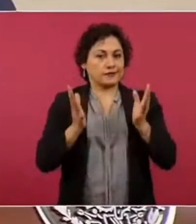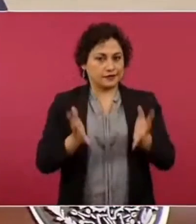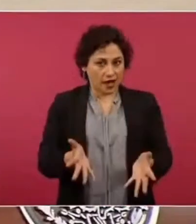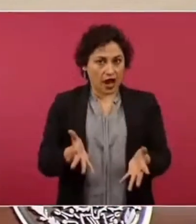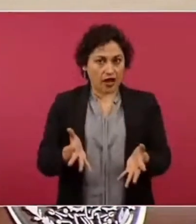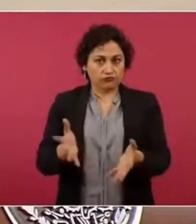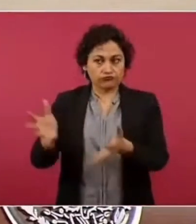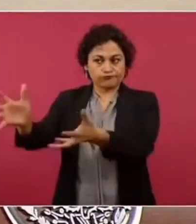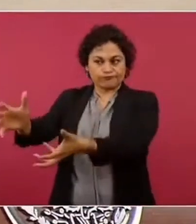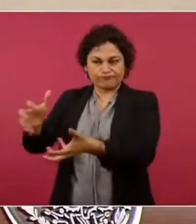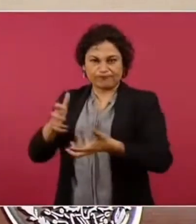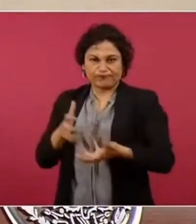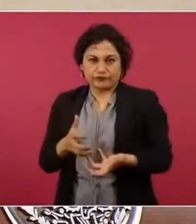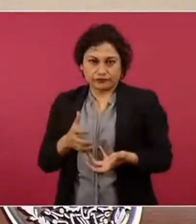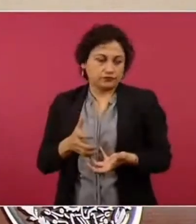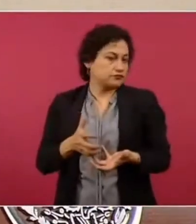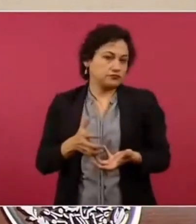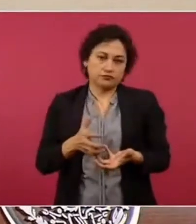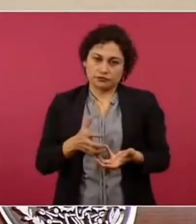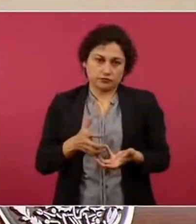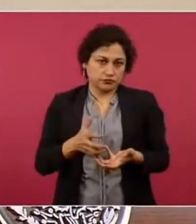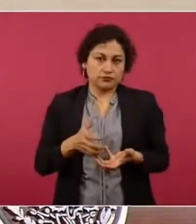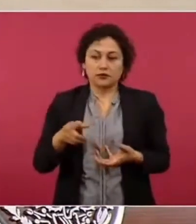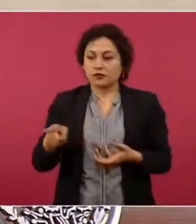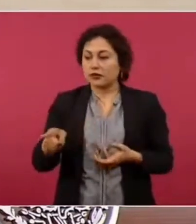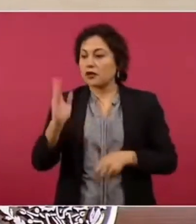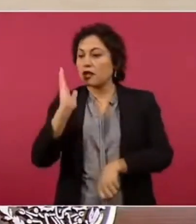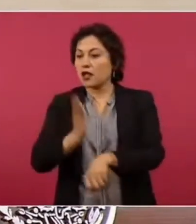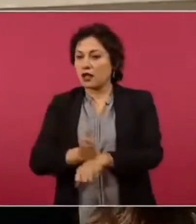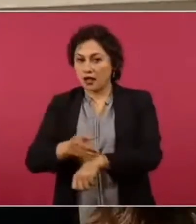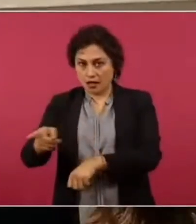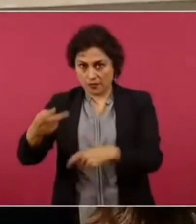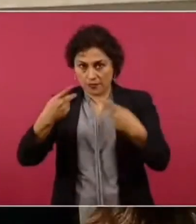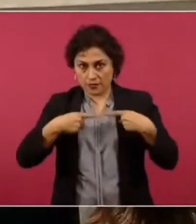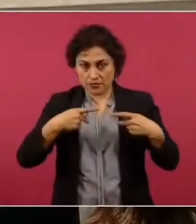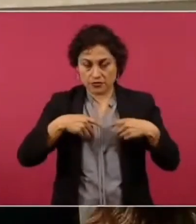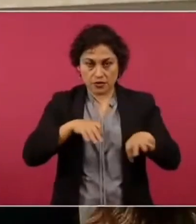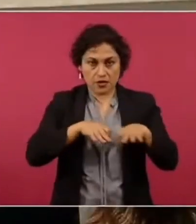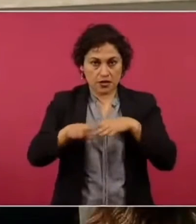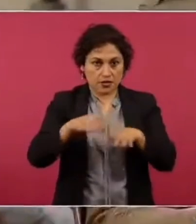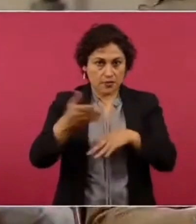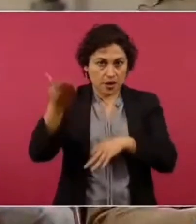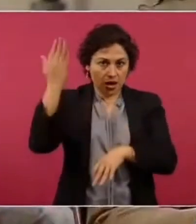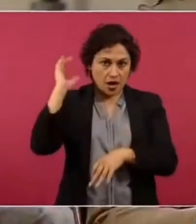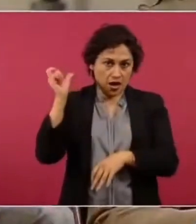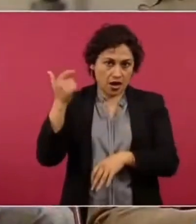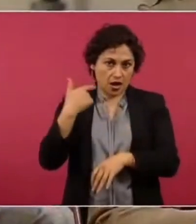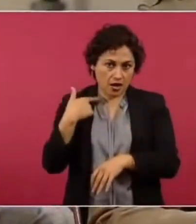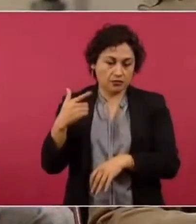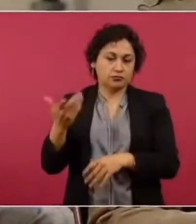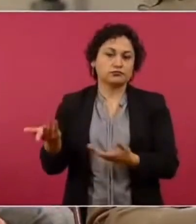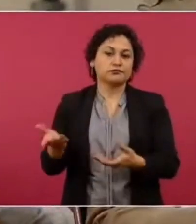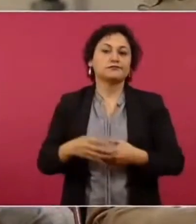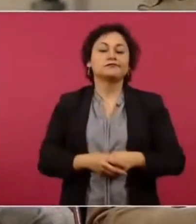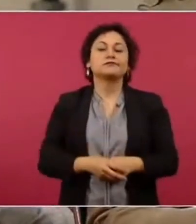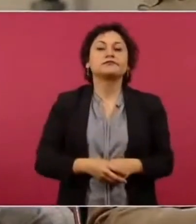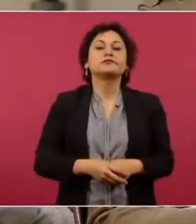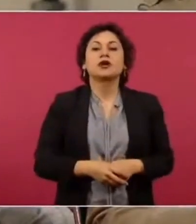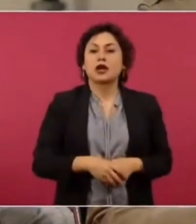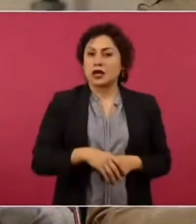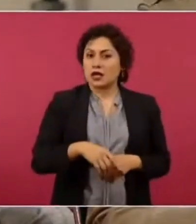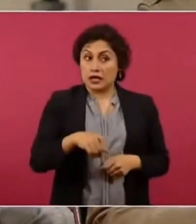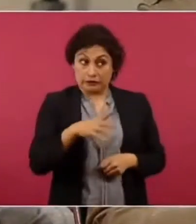consignado a funcionarios. ¿Cuántas tienen el número de las denuncias que se han presentado por este caso?